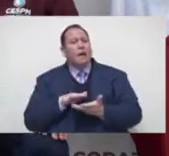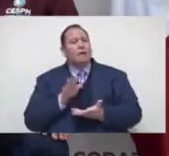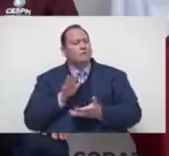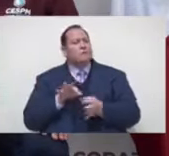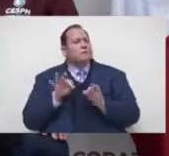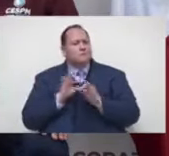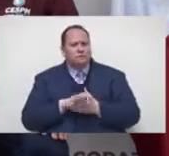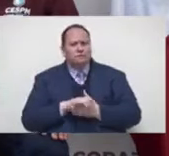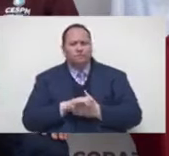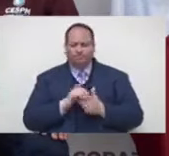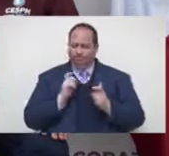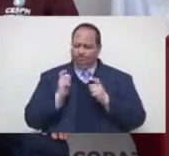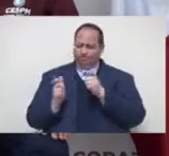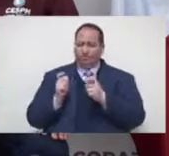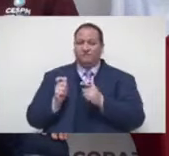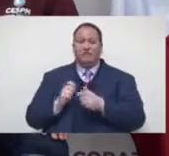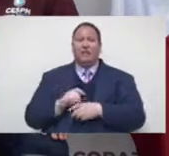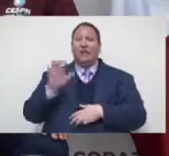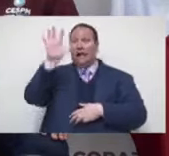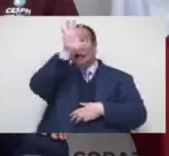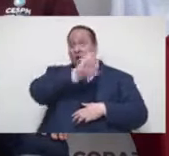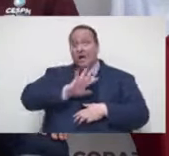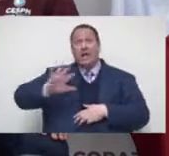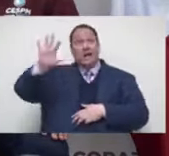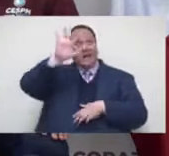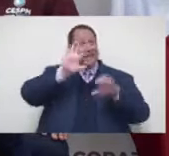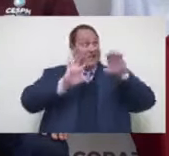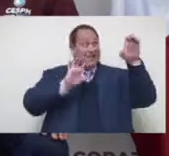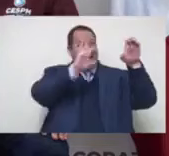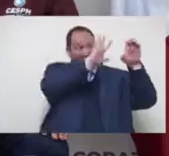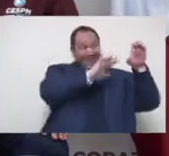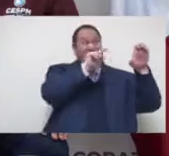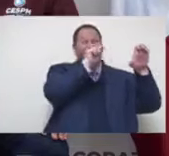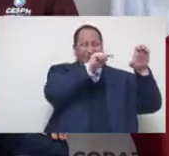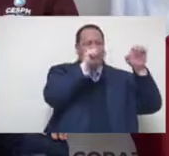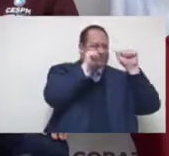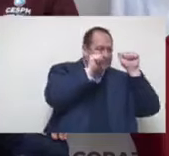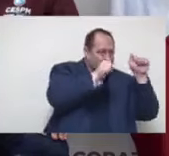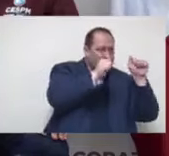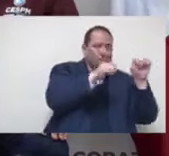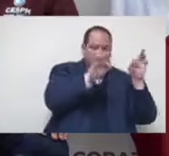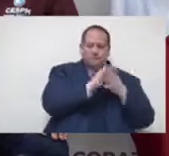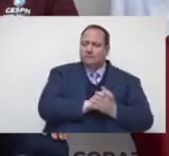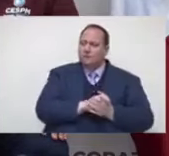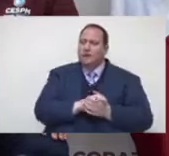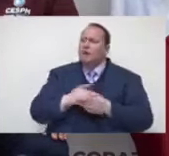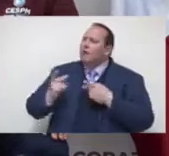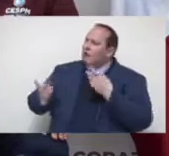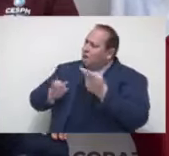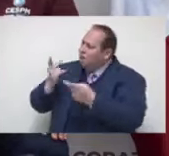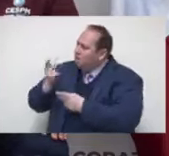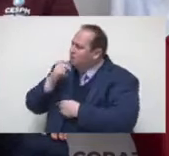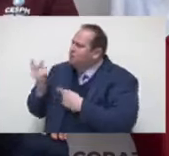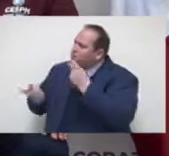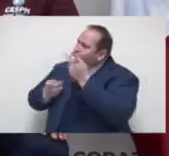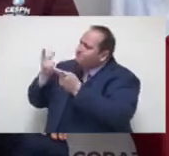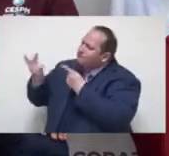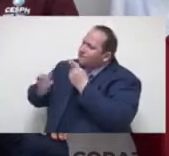buscar hacer la inversión en la parte este de la ciudad. Esa es la principal, ¿verdad? Secretario, en los drenes que ya no circula el agua porque fueron taponeados con tierra para